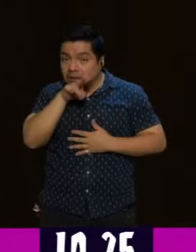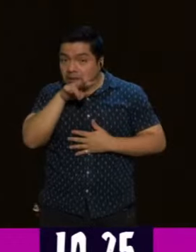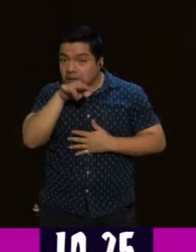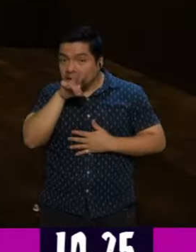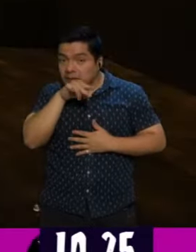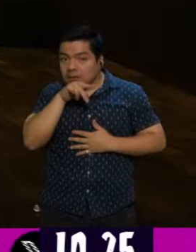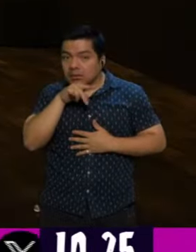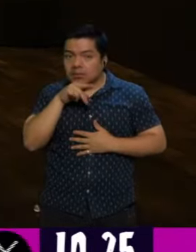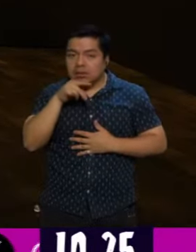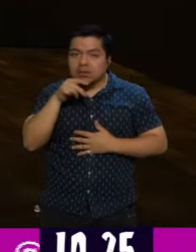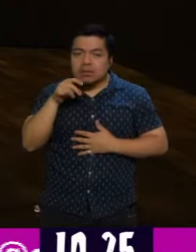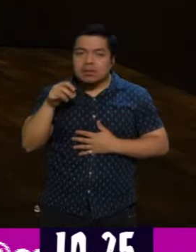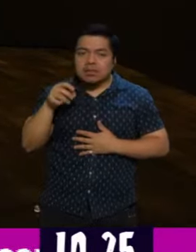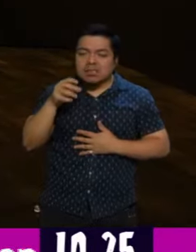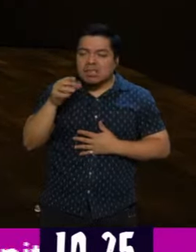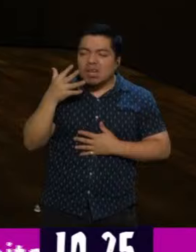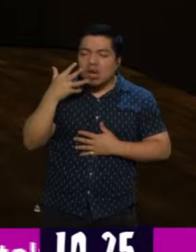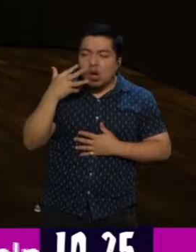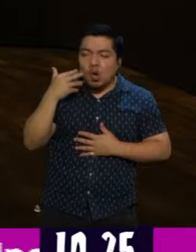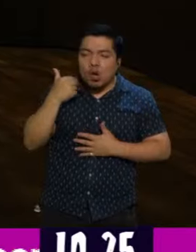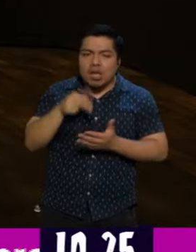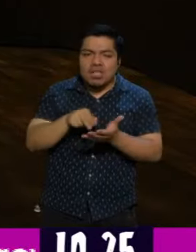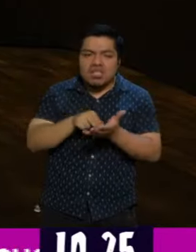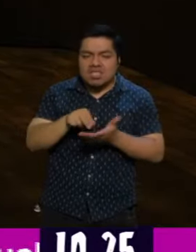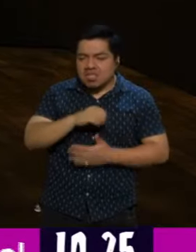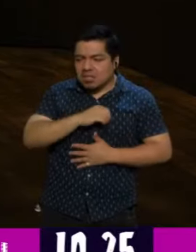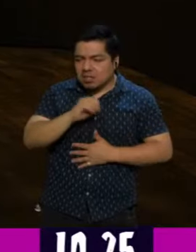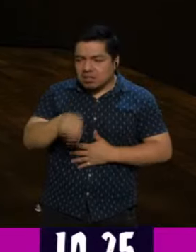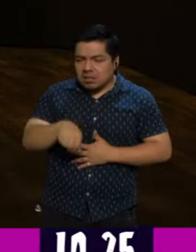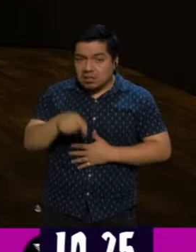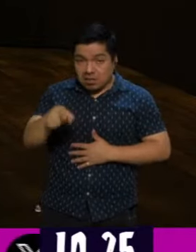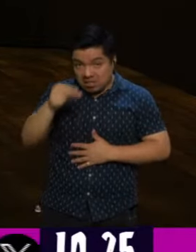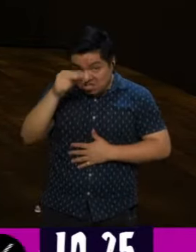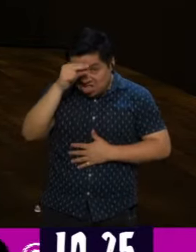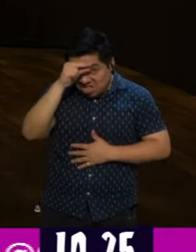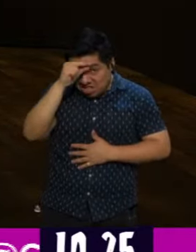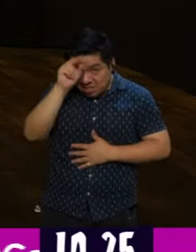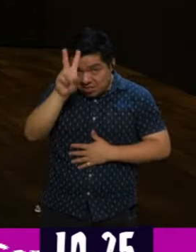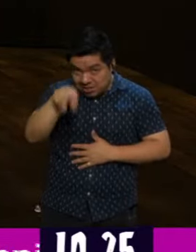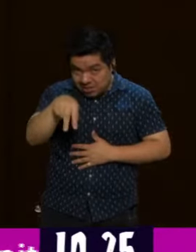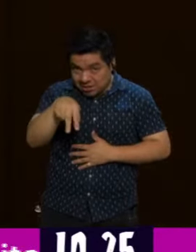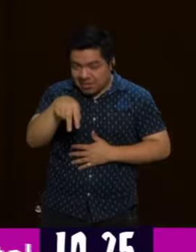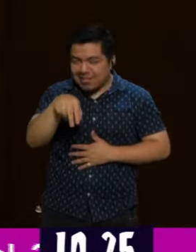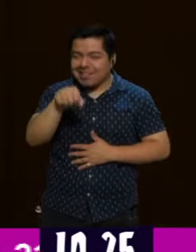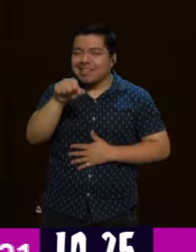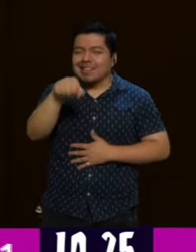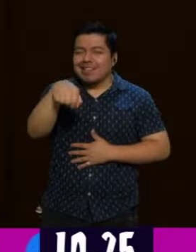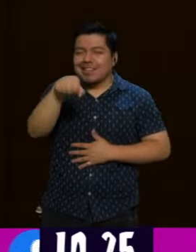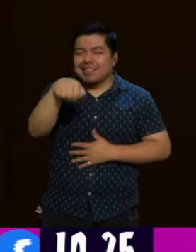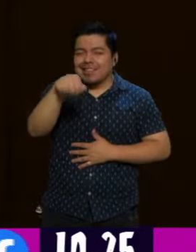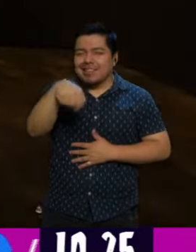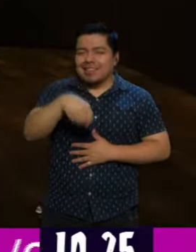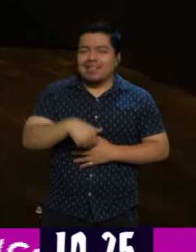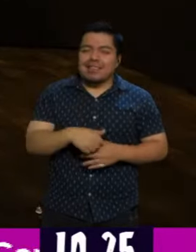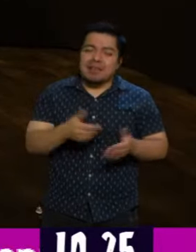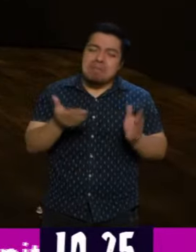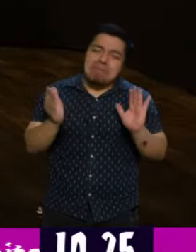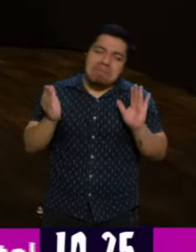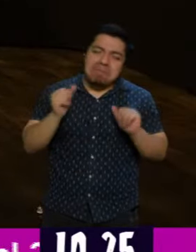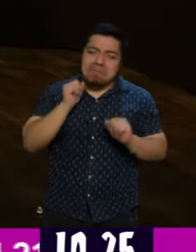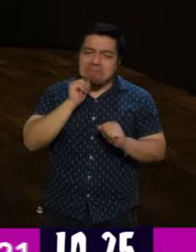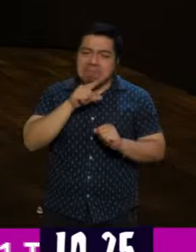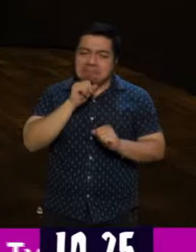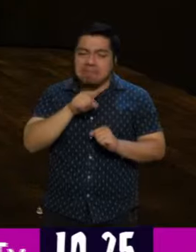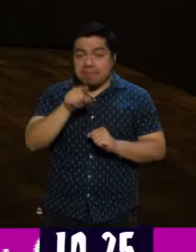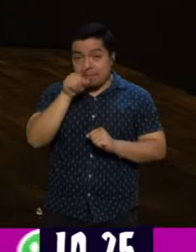¿Odiar a los gatos negros? ¿Y para qué seguir? Eso sí es inteligente. Ah, si tú estuvieras igual,